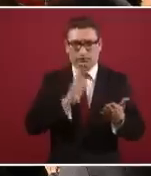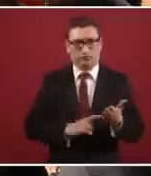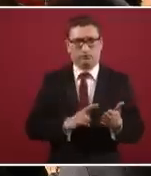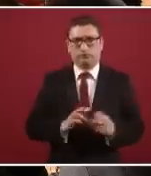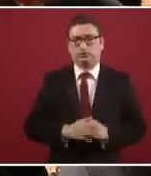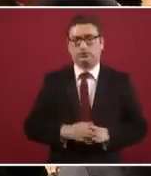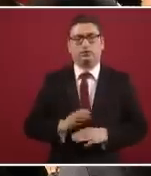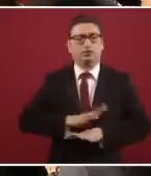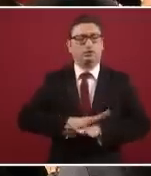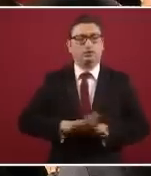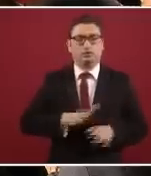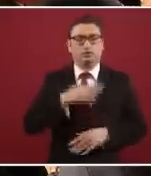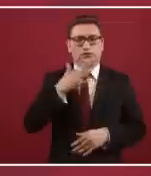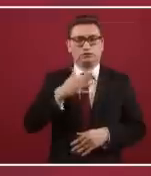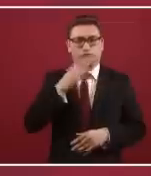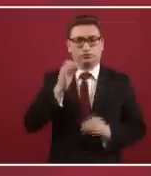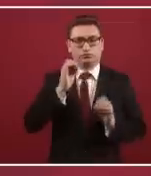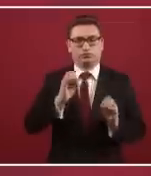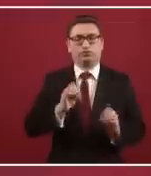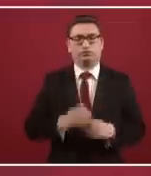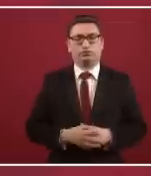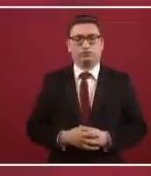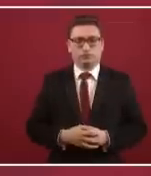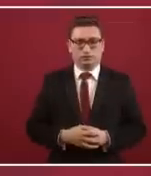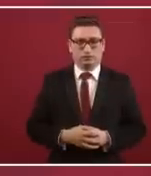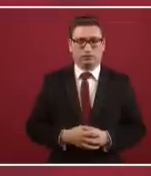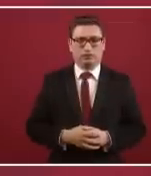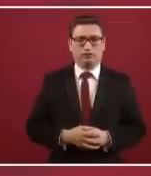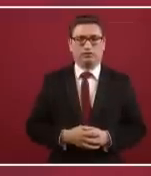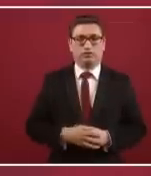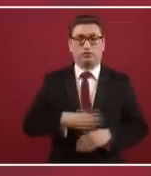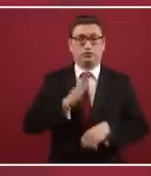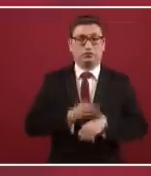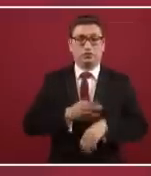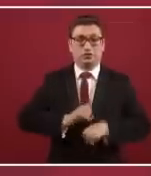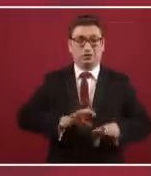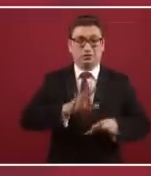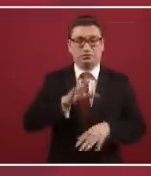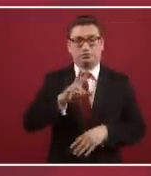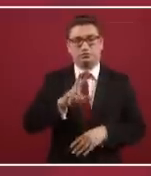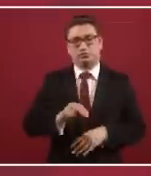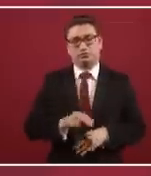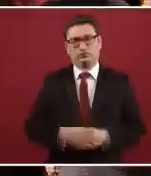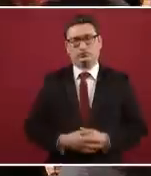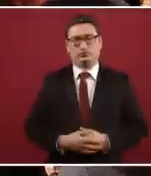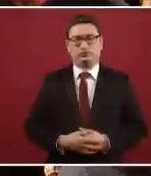Cero corrupción, cero impunidad.